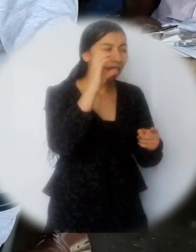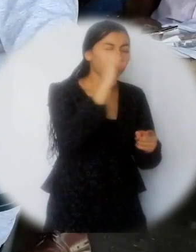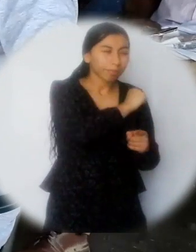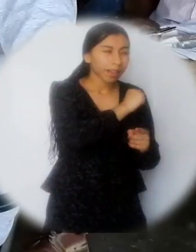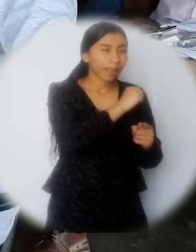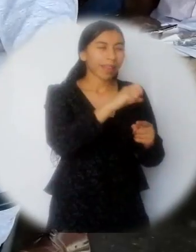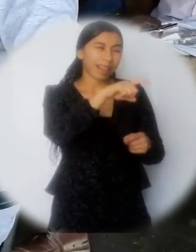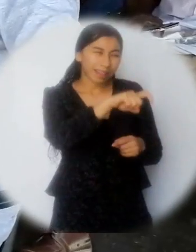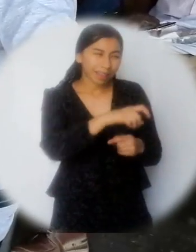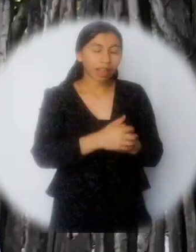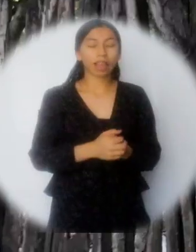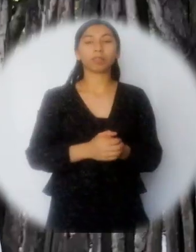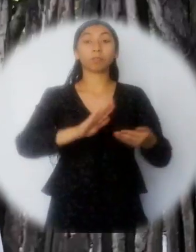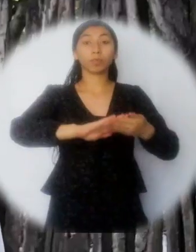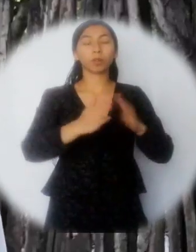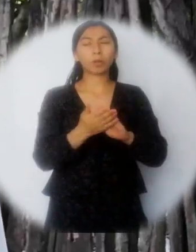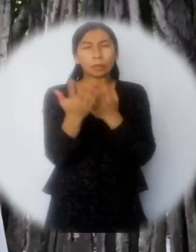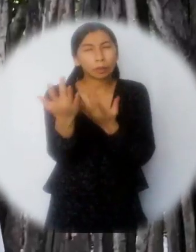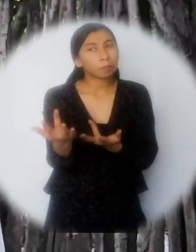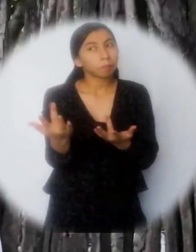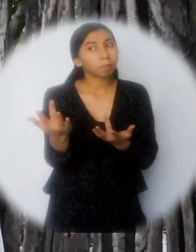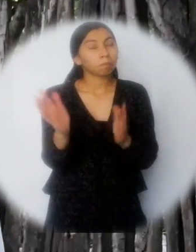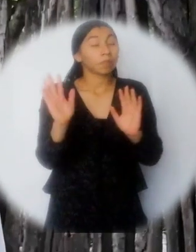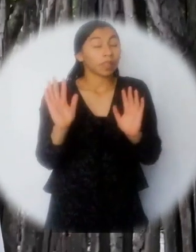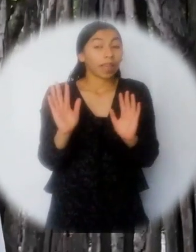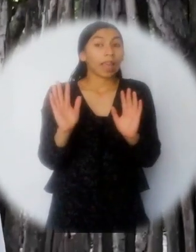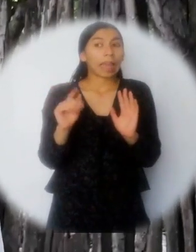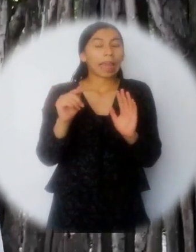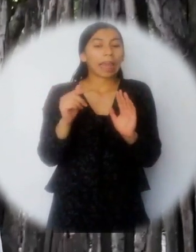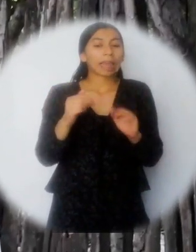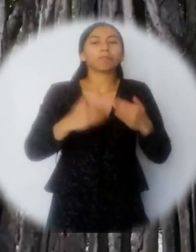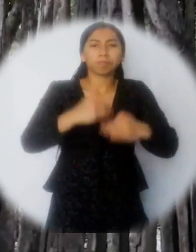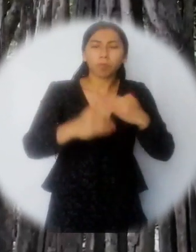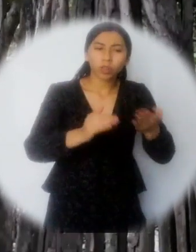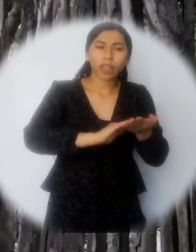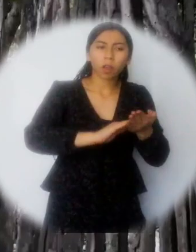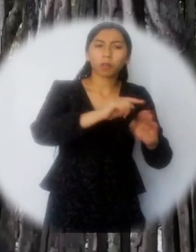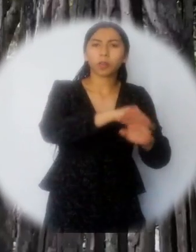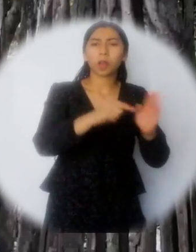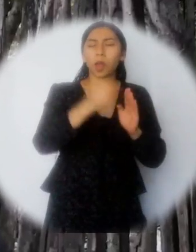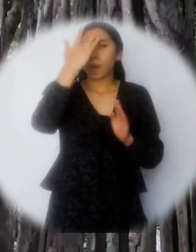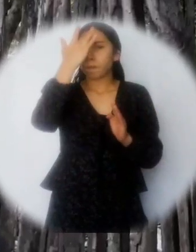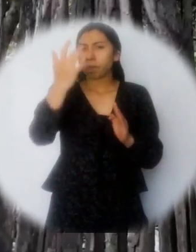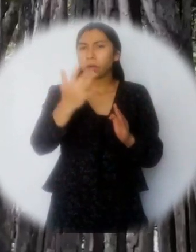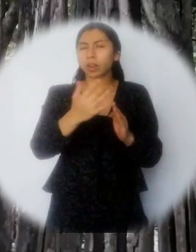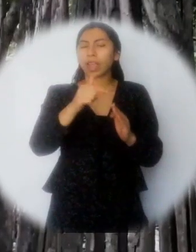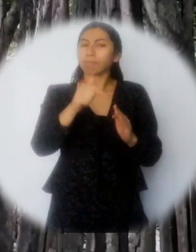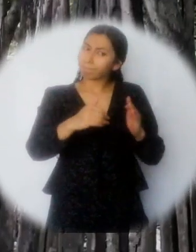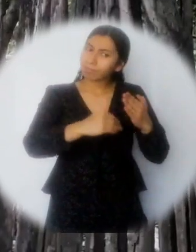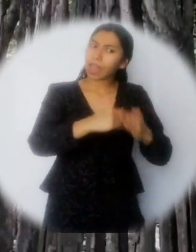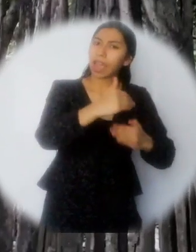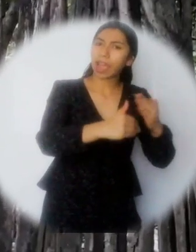plan. La comunidad está muy esperanzada en este proceso de reparación colectiva porque ve en el